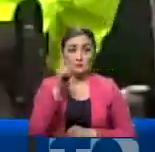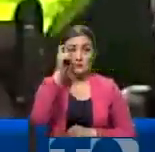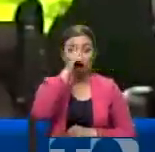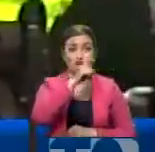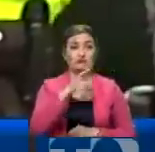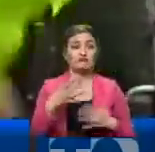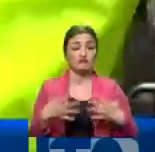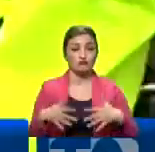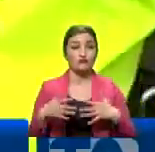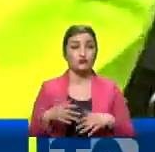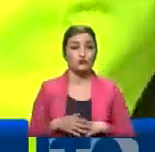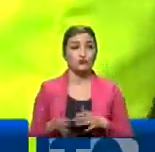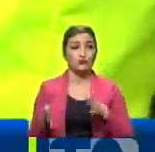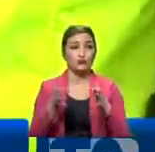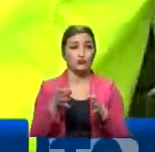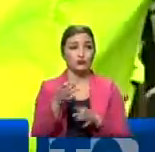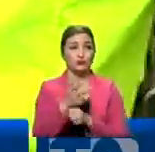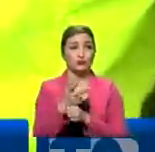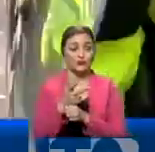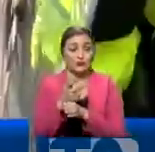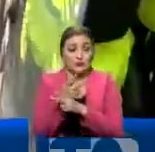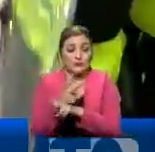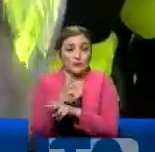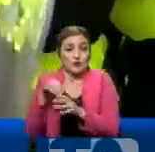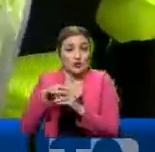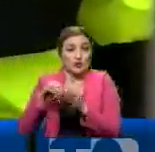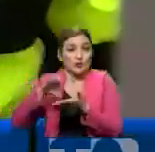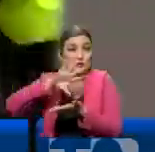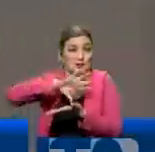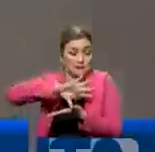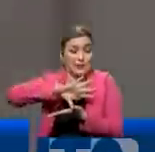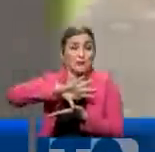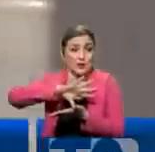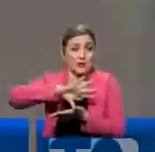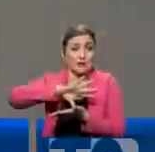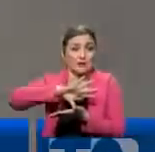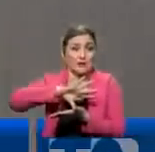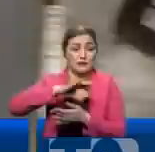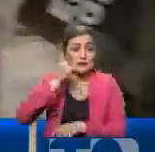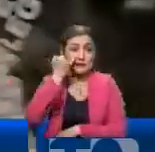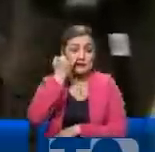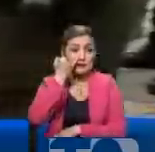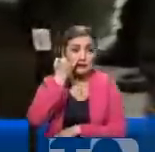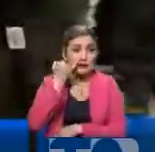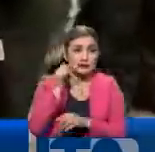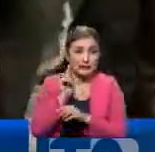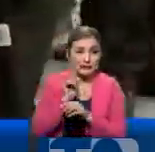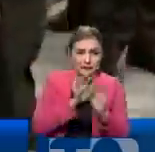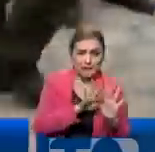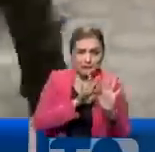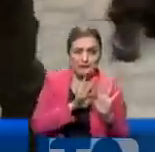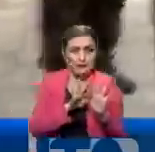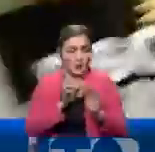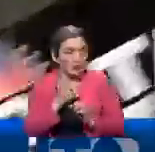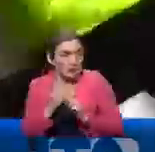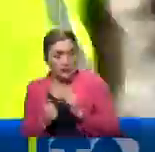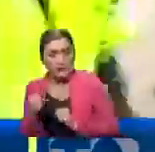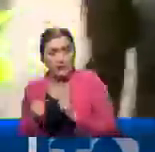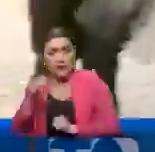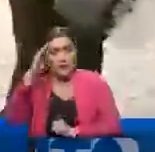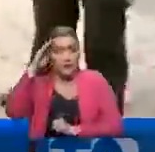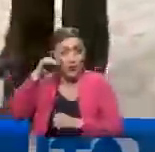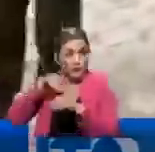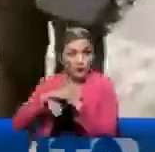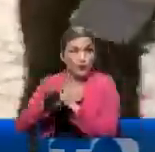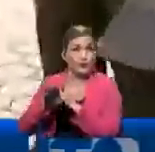pues al tratar de resguardarnos dentro de la Asamblea Nacional por los indígenas que se acercaban hacia ese lugar, la policía nos